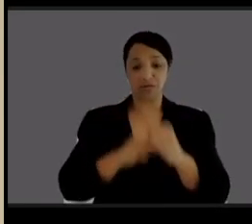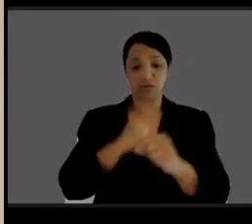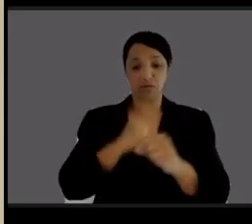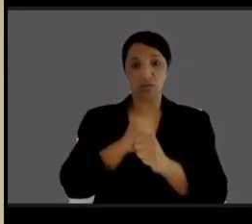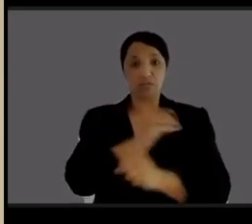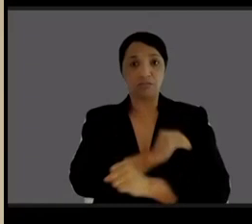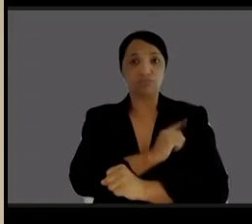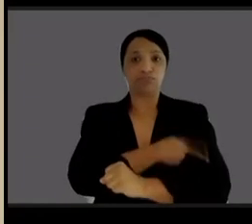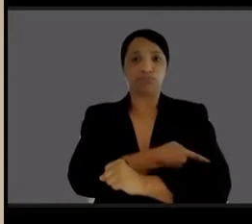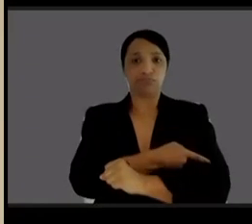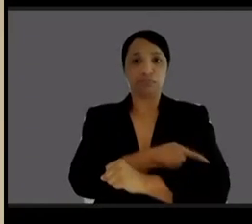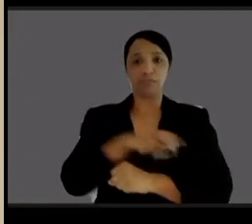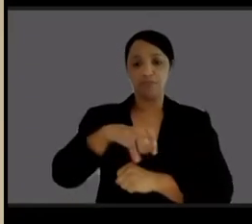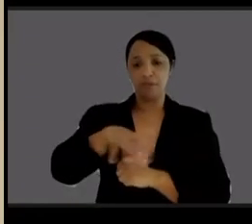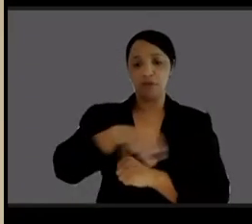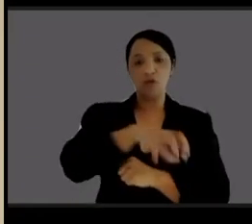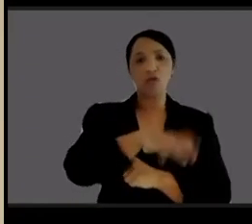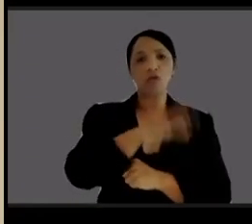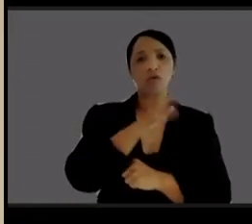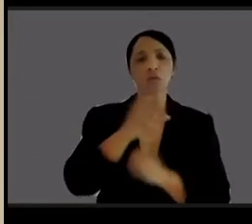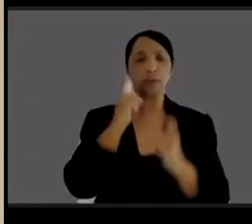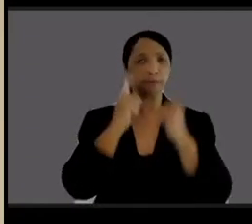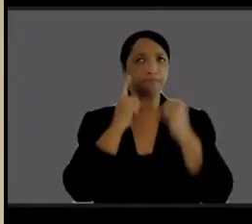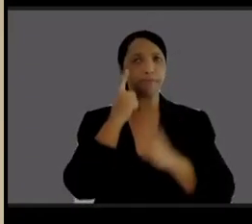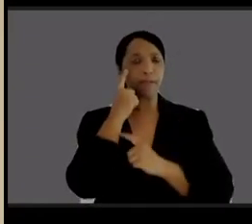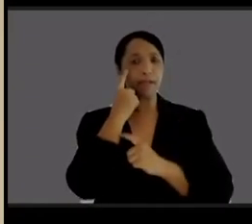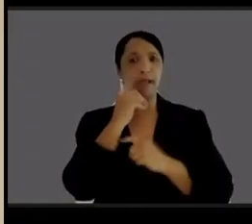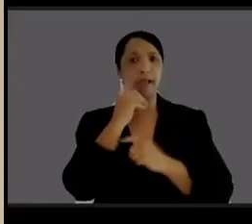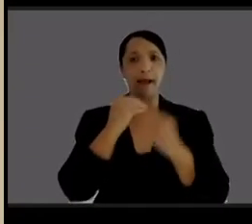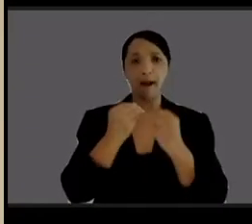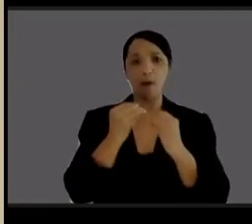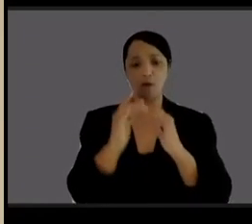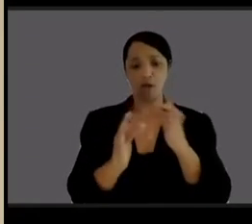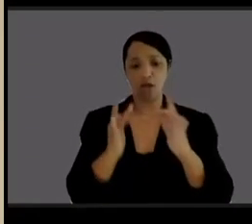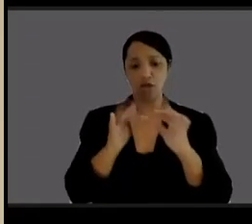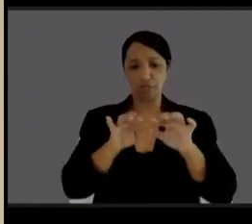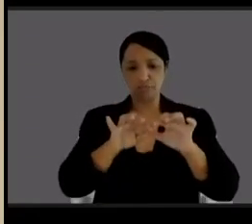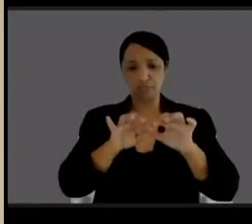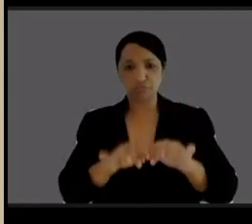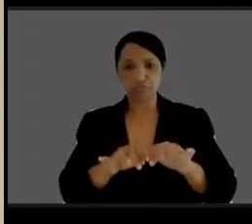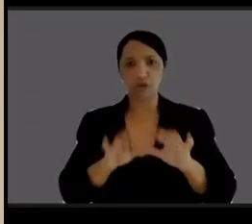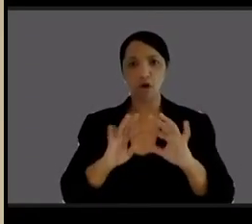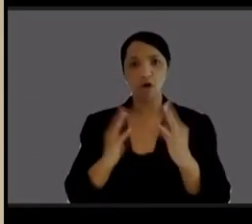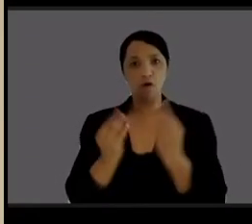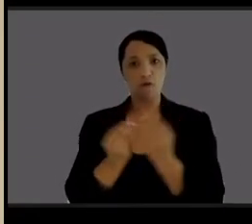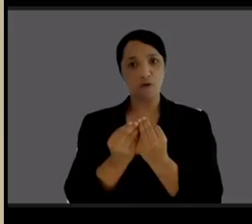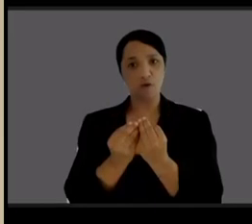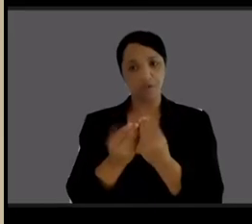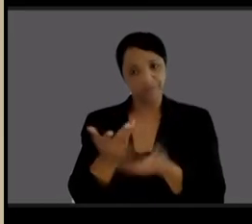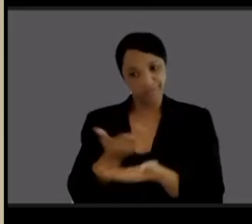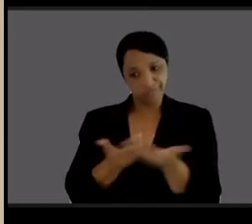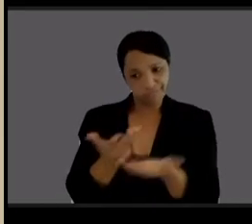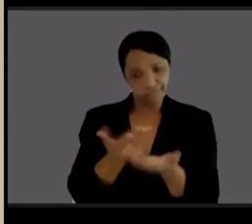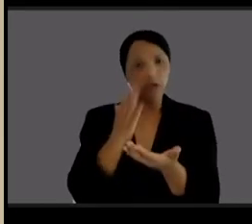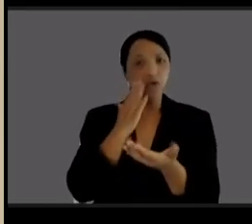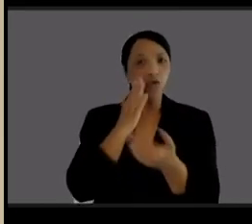Los Estados miembros considerarán los impactos y resultados del foro y determinarán su futuro.